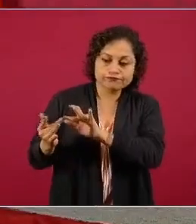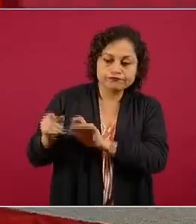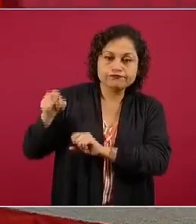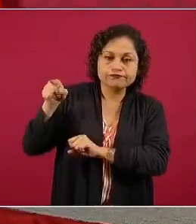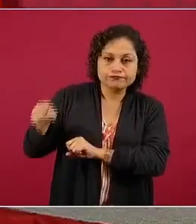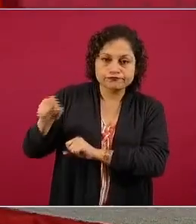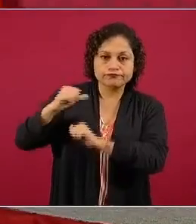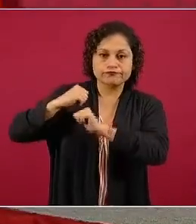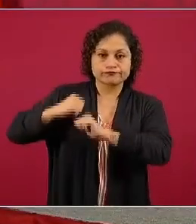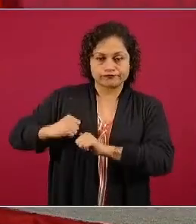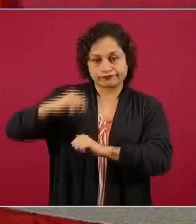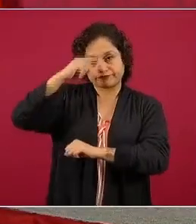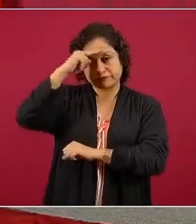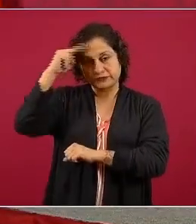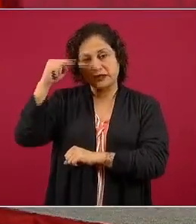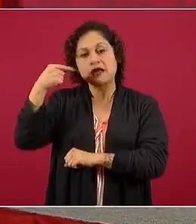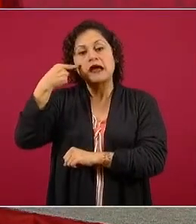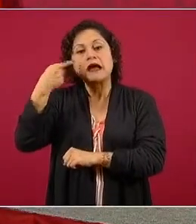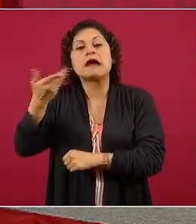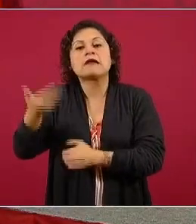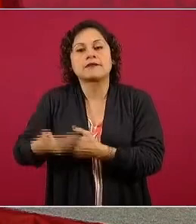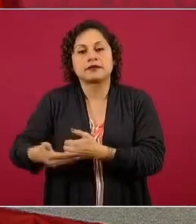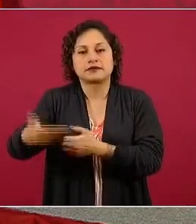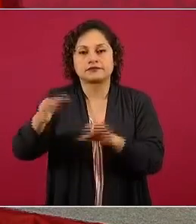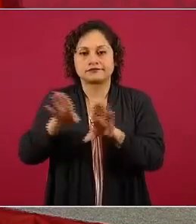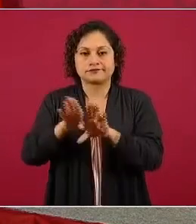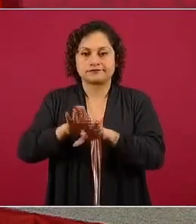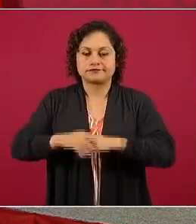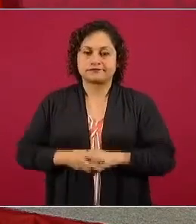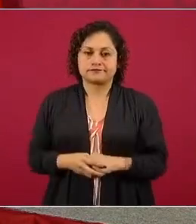de Nayarit para ver su evolución. La siguiente.